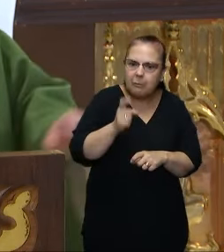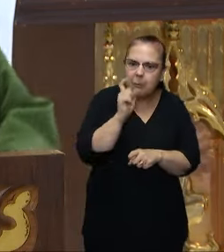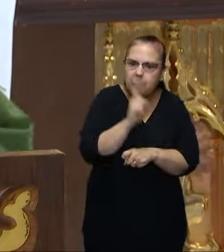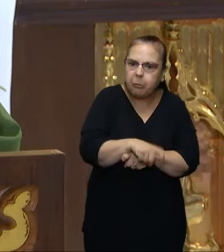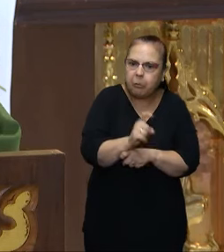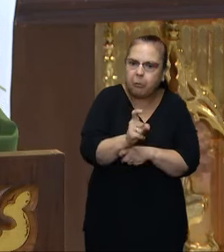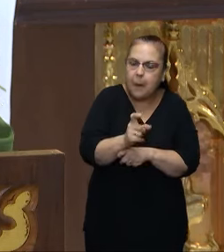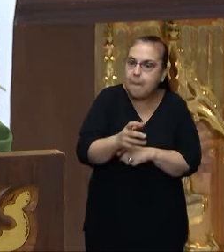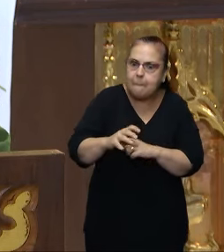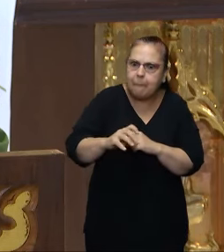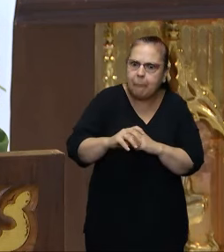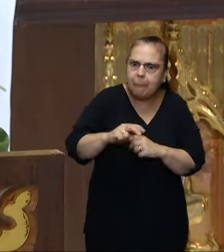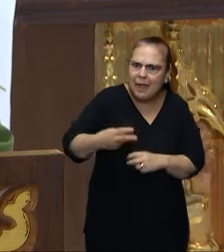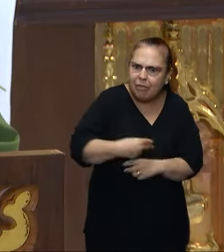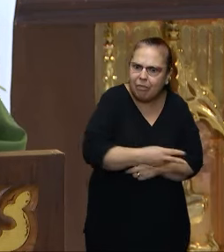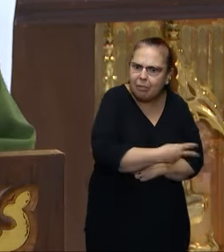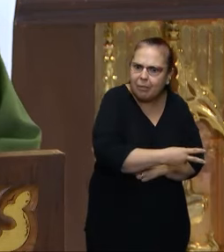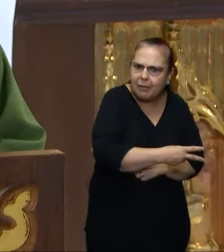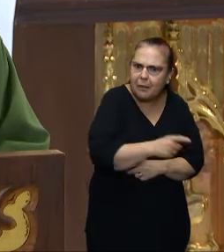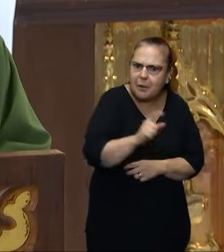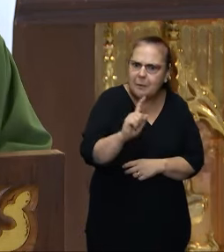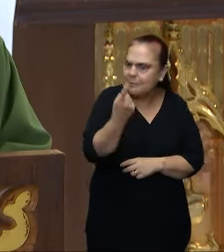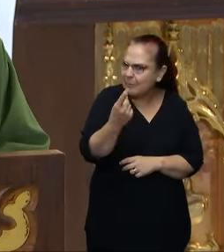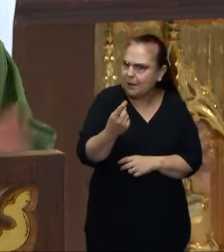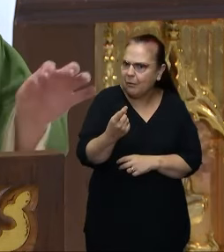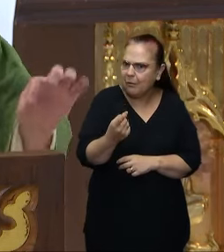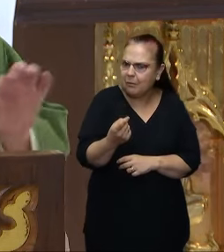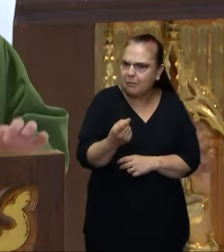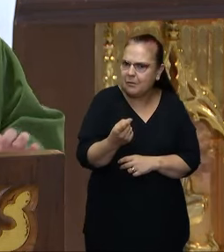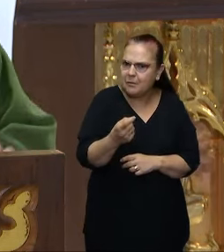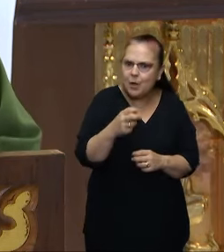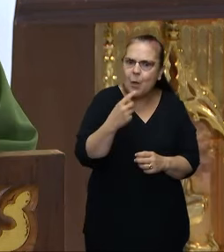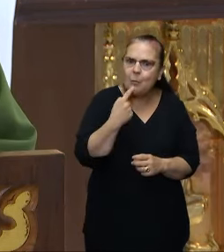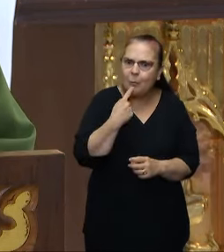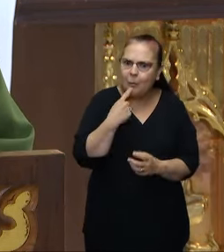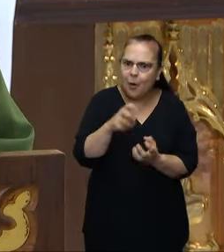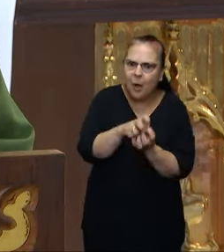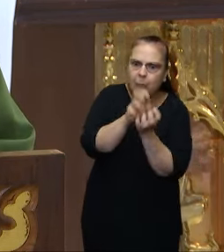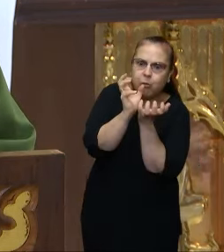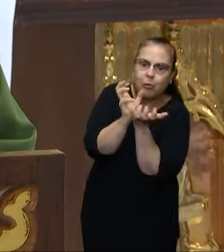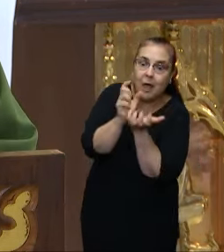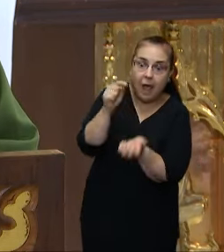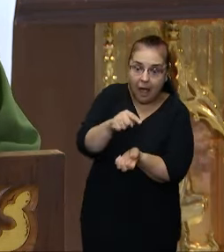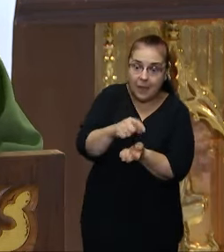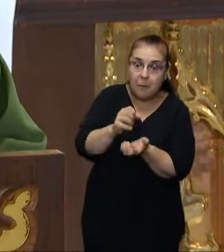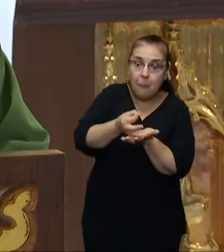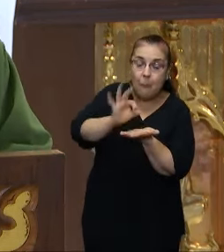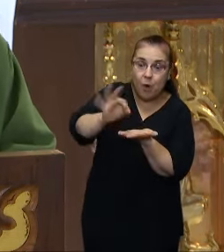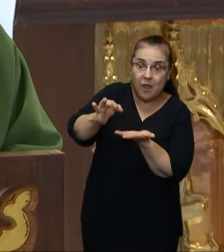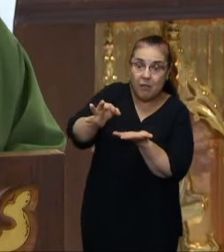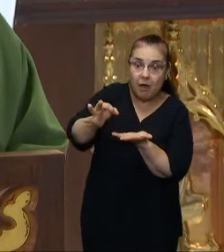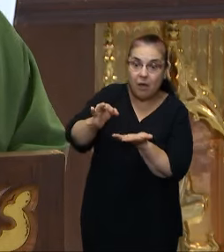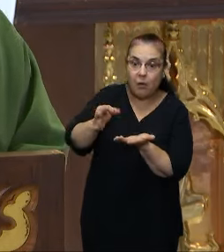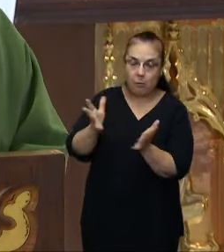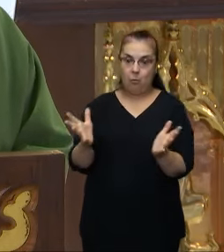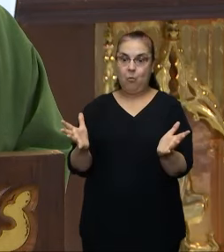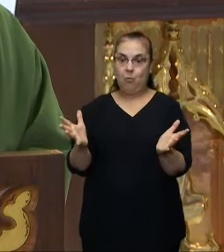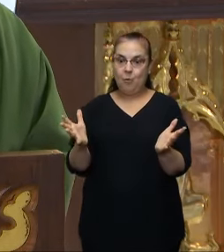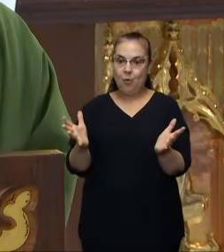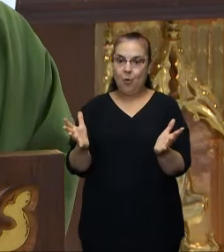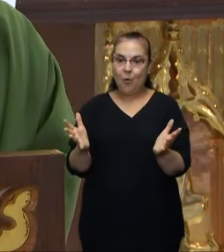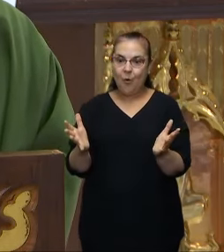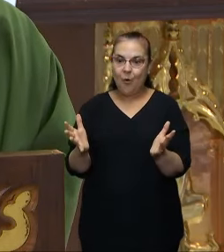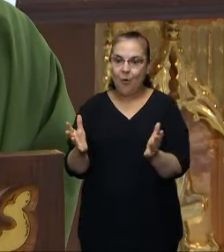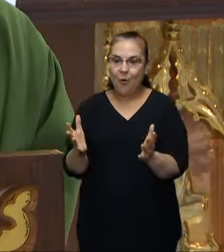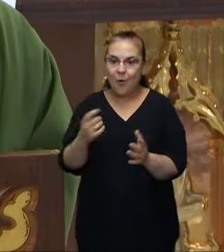coge el primer pez que pique el anzuelo Ábrele la boca y ahí abrá una moneda bueno sea como